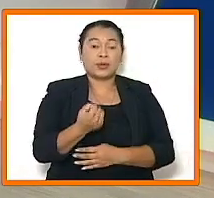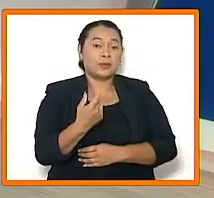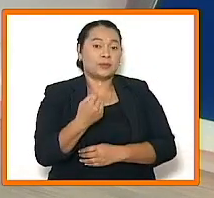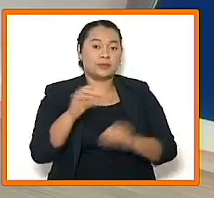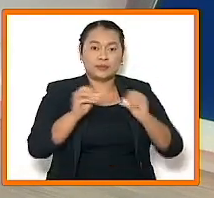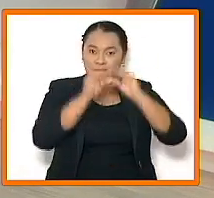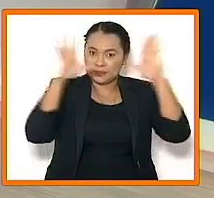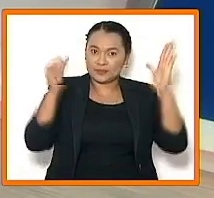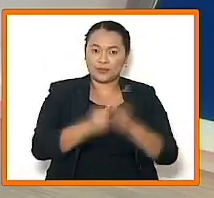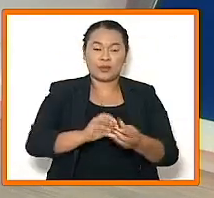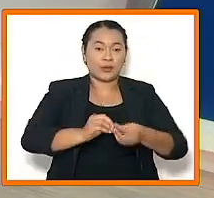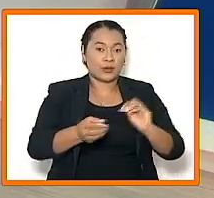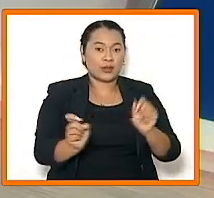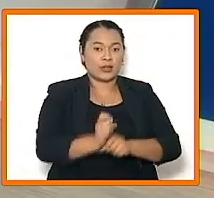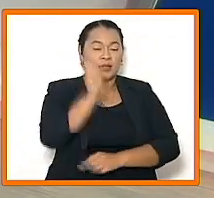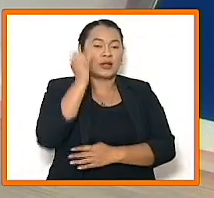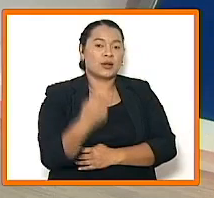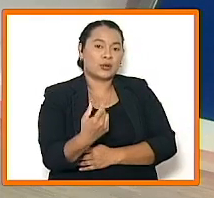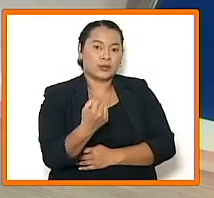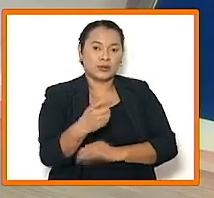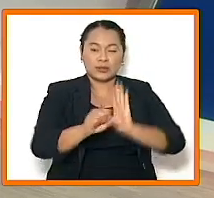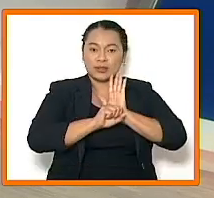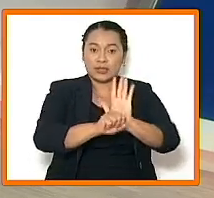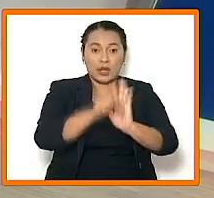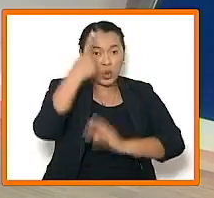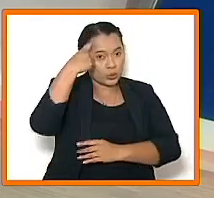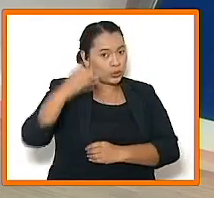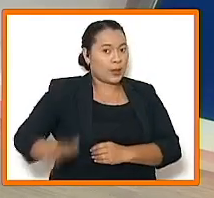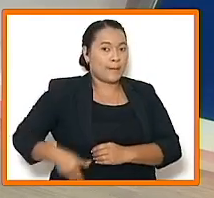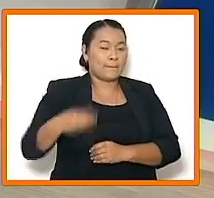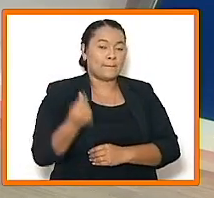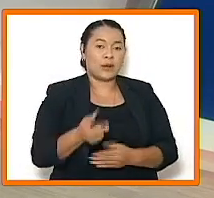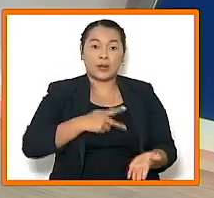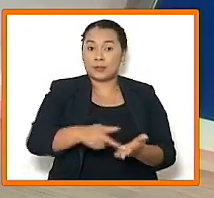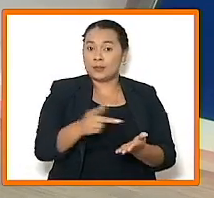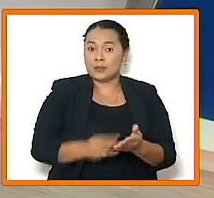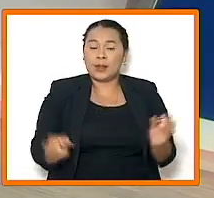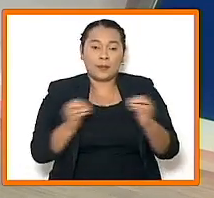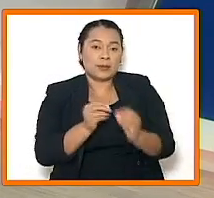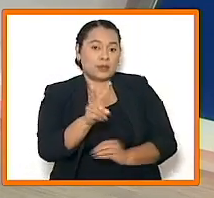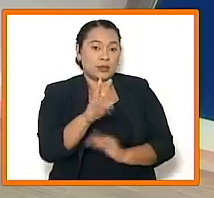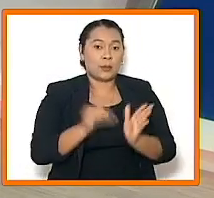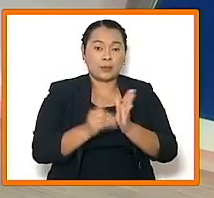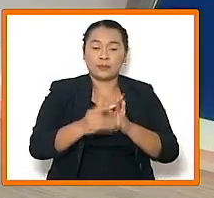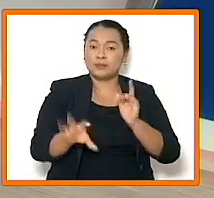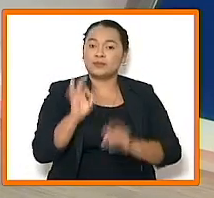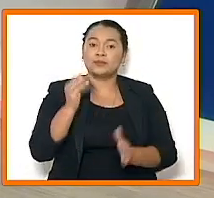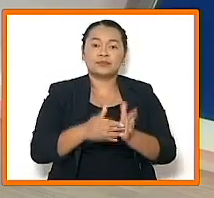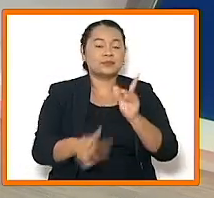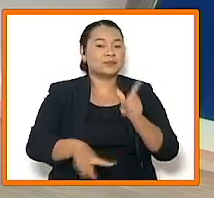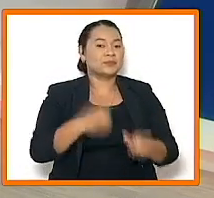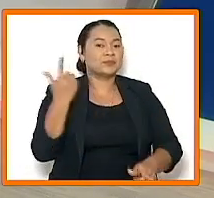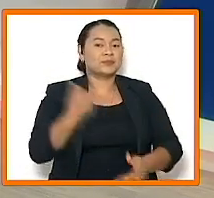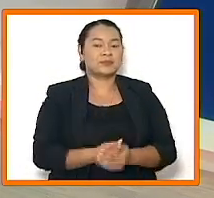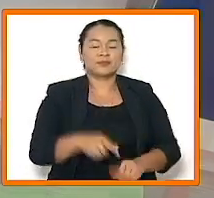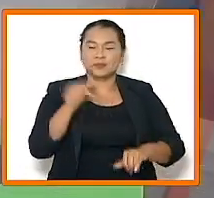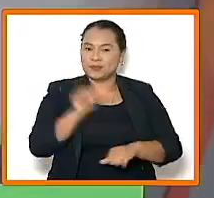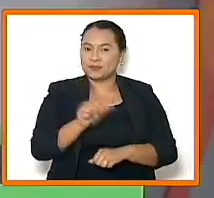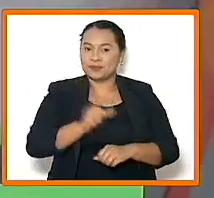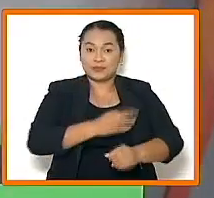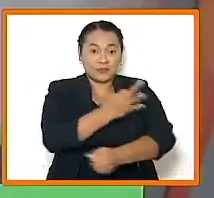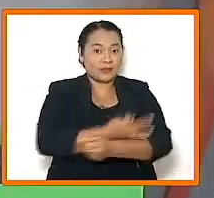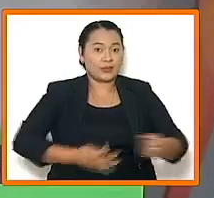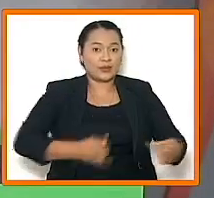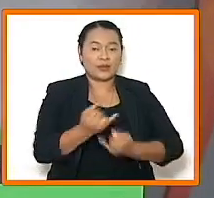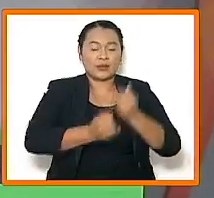el 11 y su símbolo de sueños perro, el cual nos permitió pagar más de 2.900.000 empiras. Y en esta tarde sos jugador para Diaria, suerte,